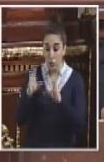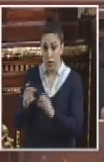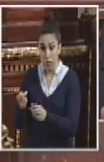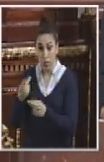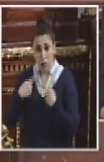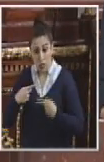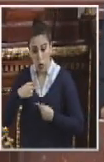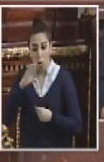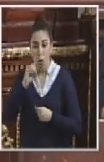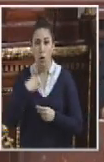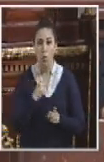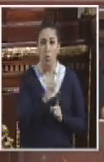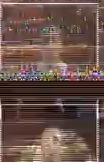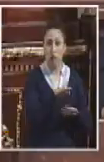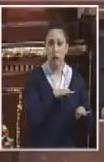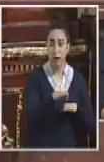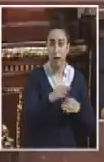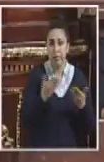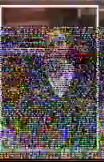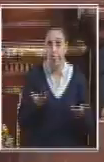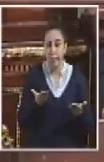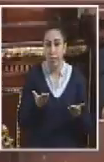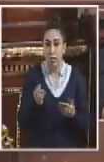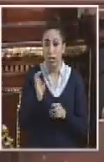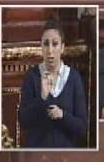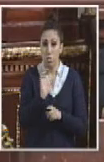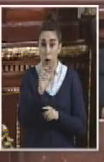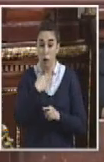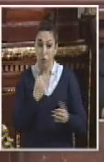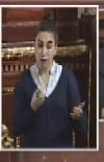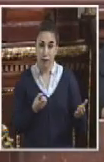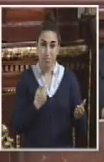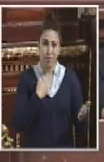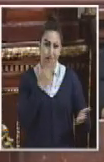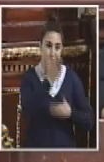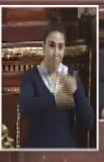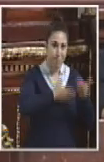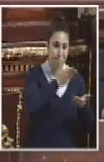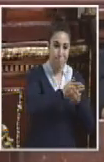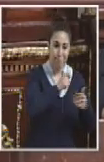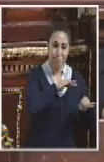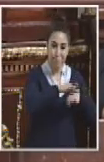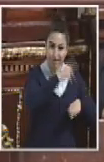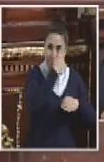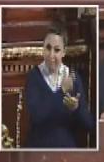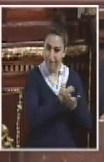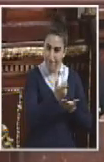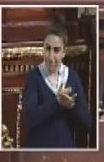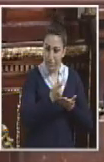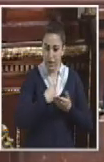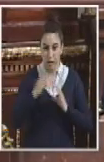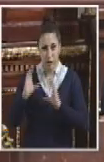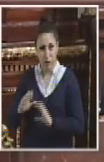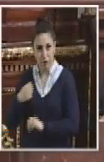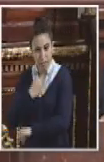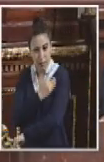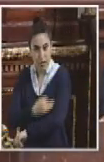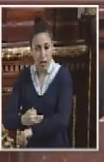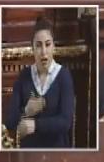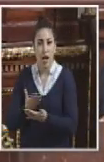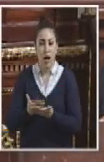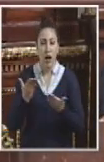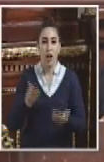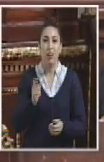Y cuando la necesidad obliga a salir de casa para buscar el sustento diario de la familia, es cuando surge la necesidad de